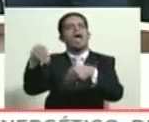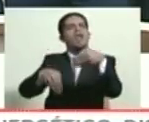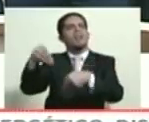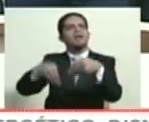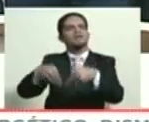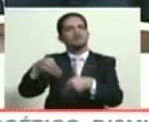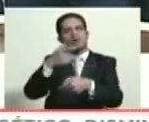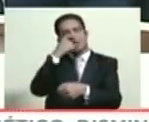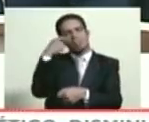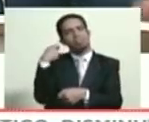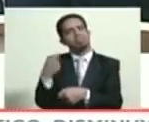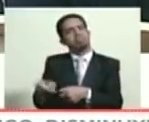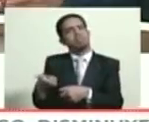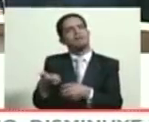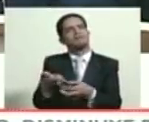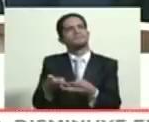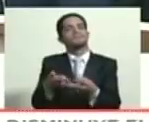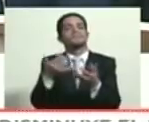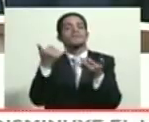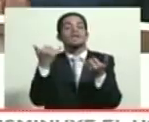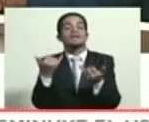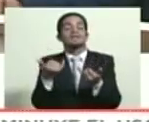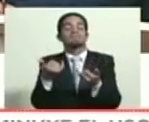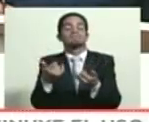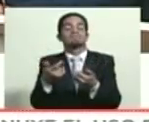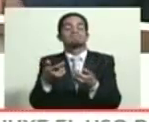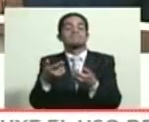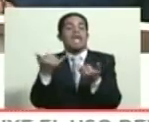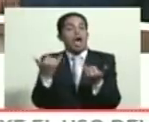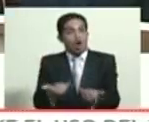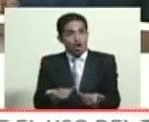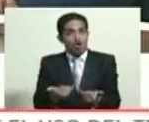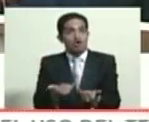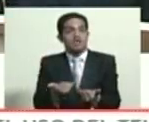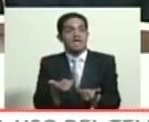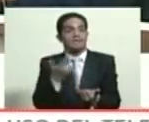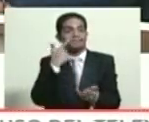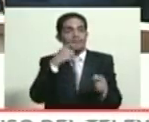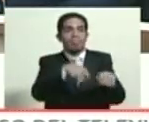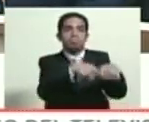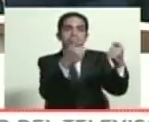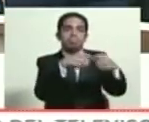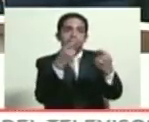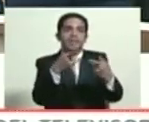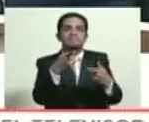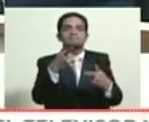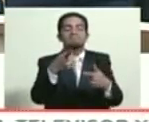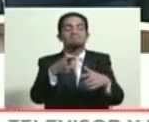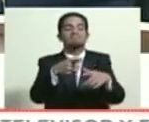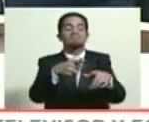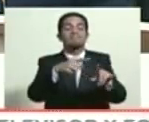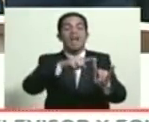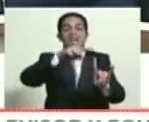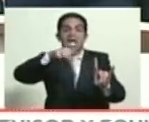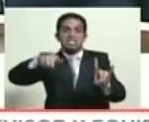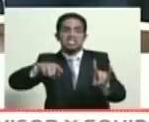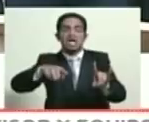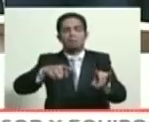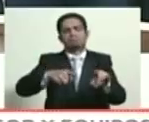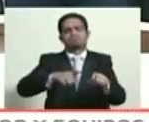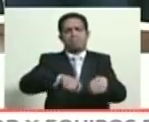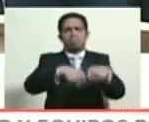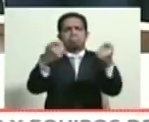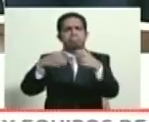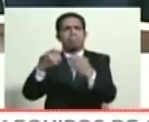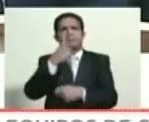millones de personas y ahora atentan contra el sistema eléctrico nacional, porque de esa